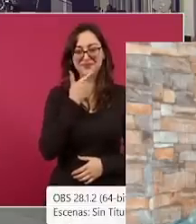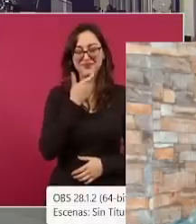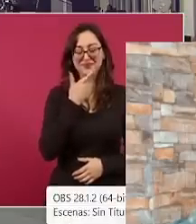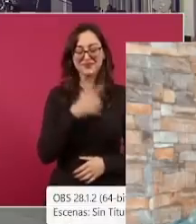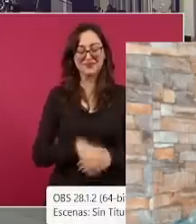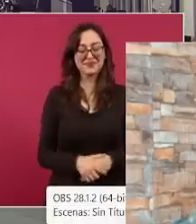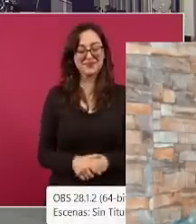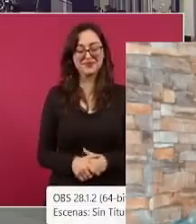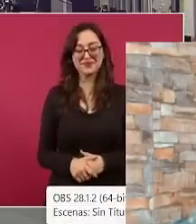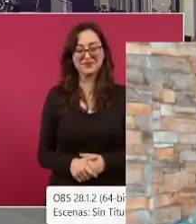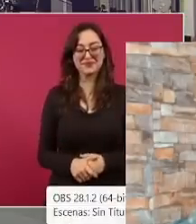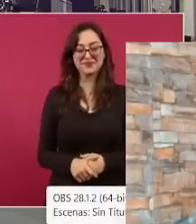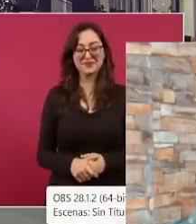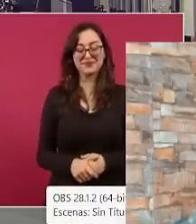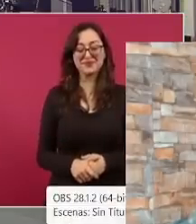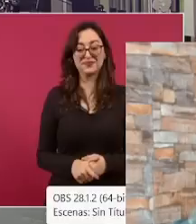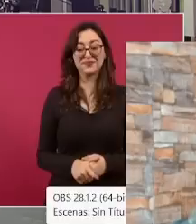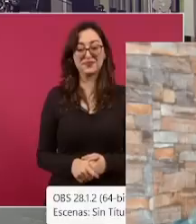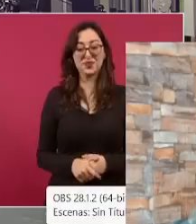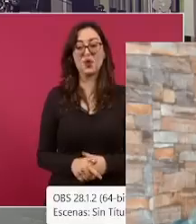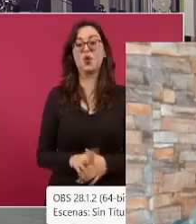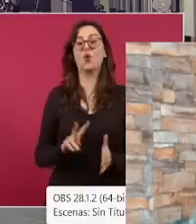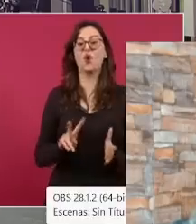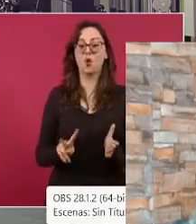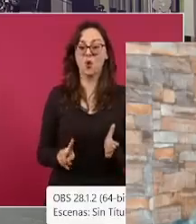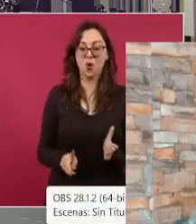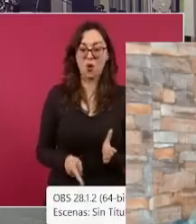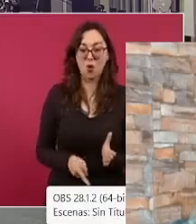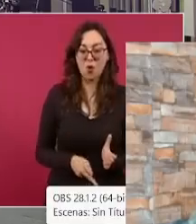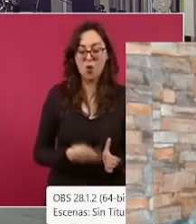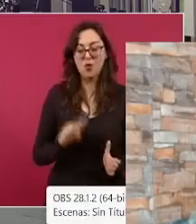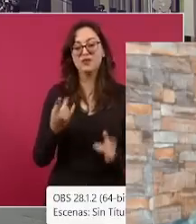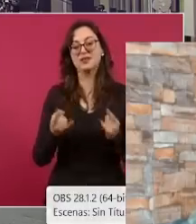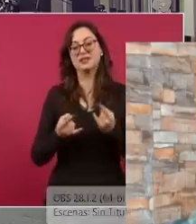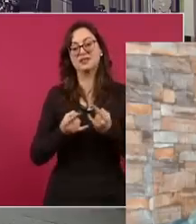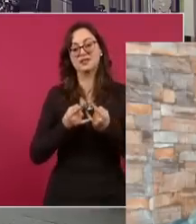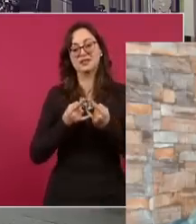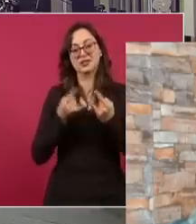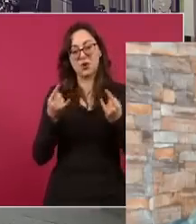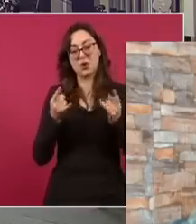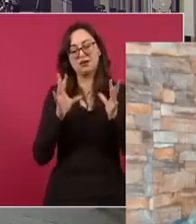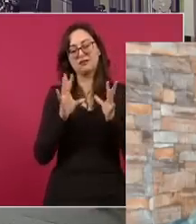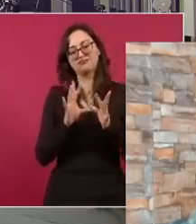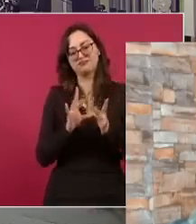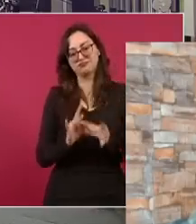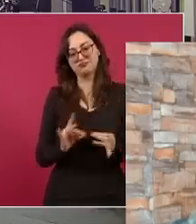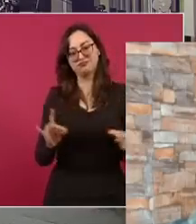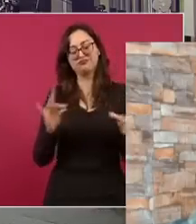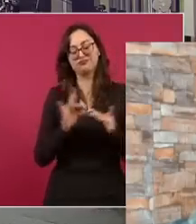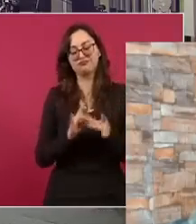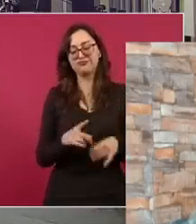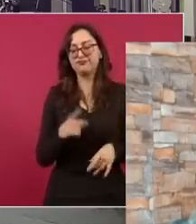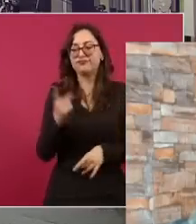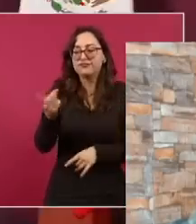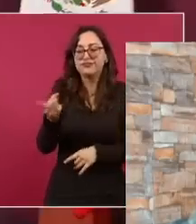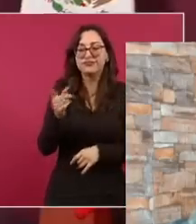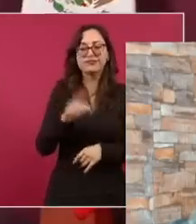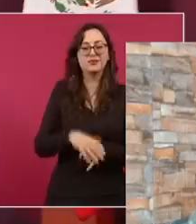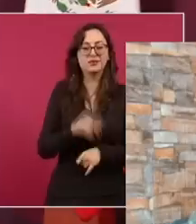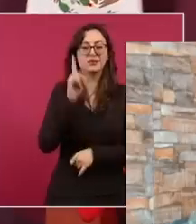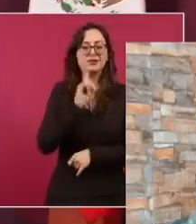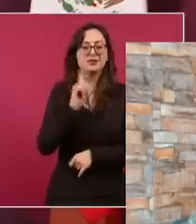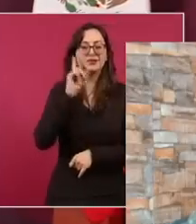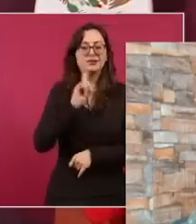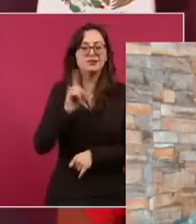Miren. Una vez más voy a contar lo del saludo a la mamá